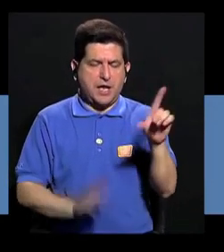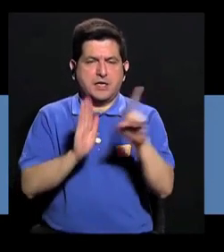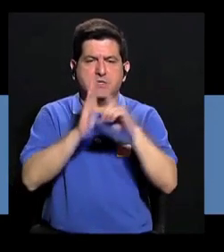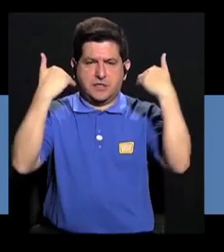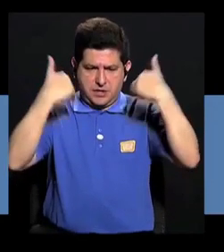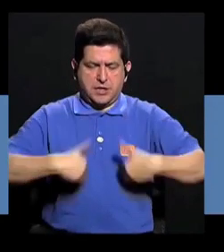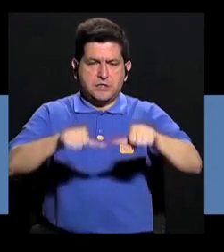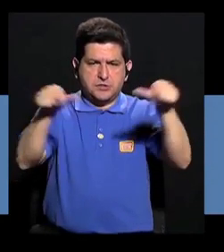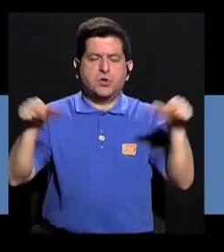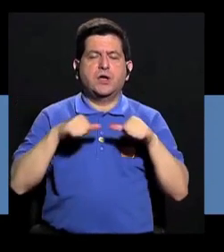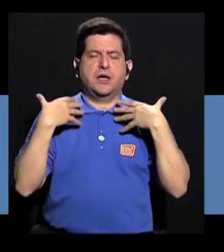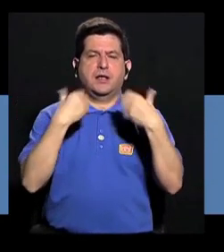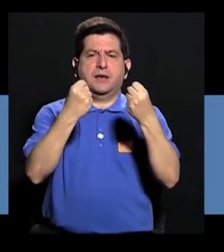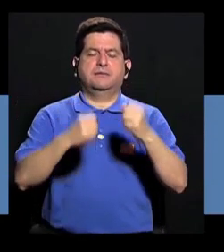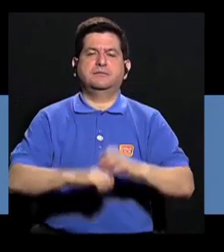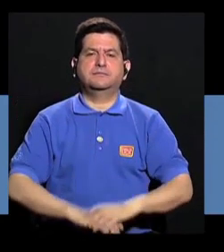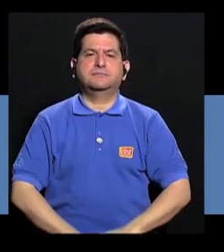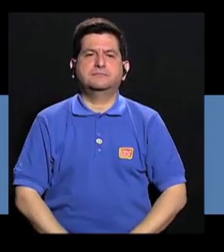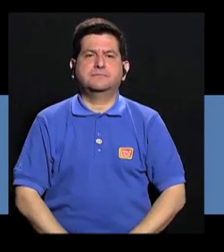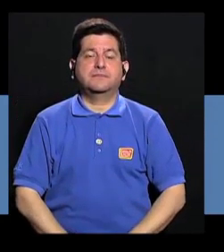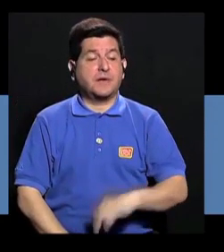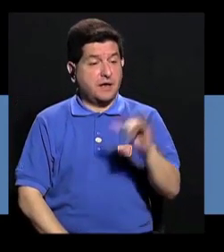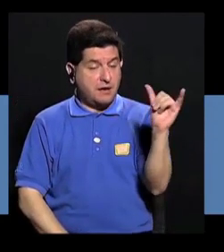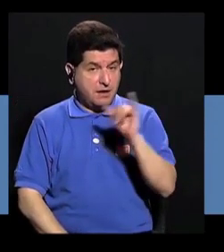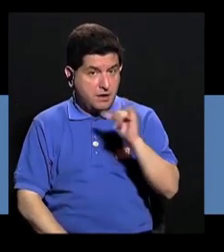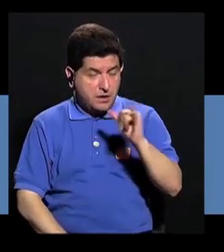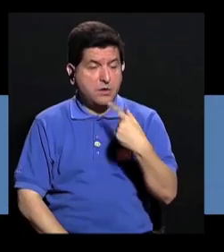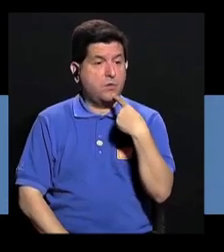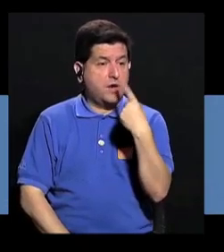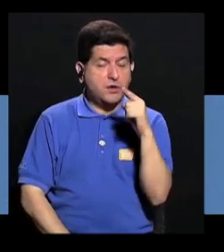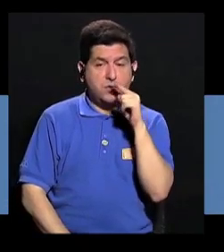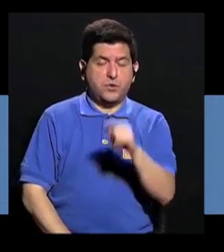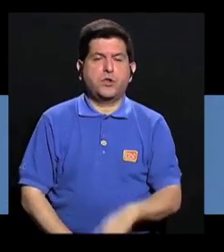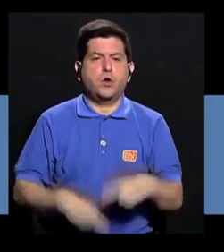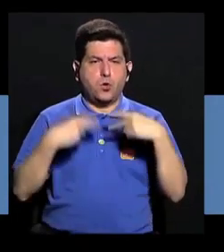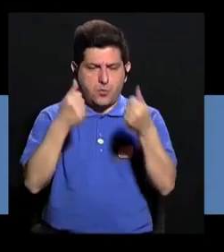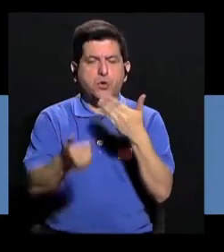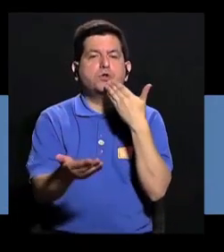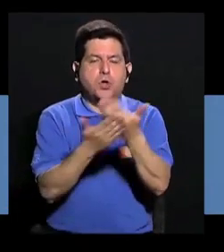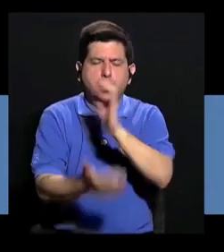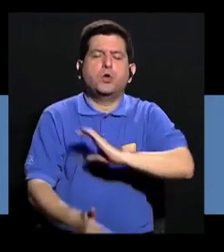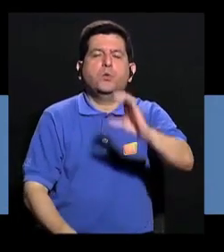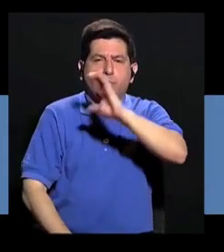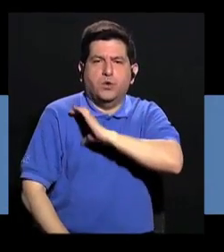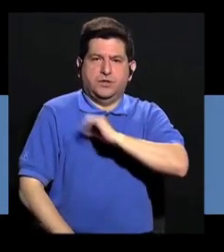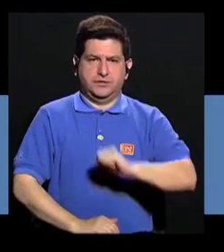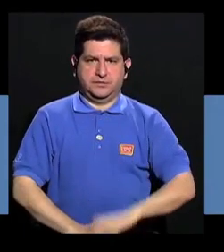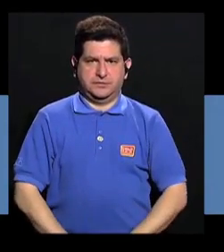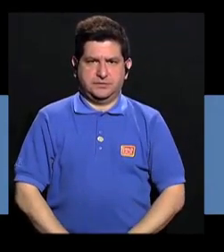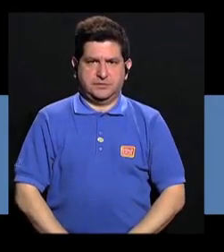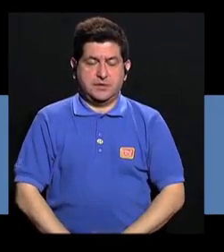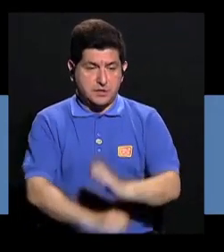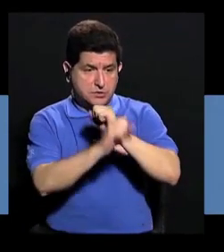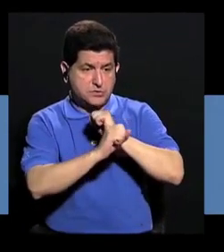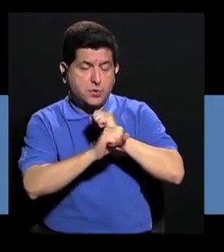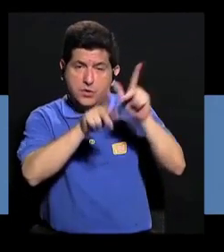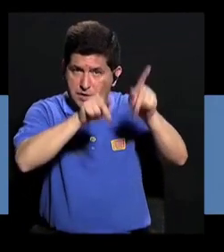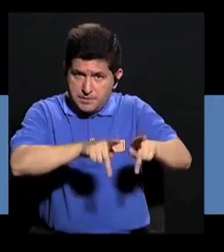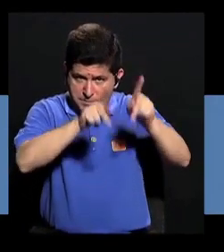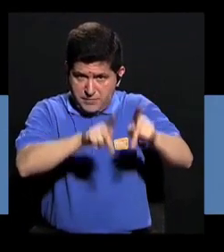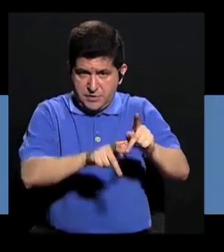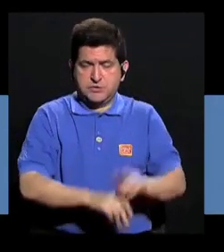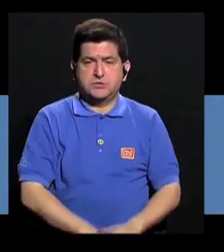un derecho humano en el área de salud para mí. Sí, también, como hijo de él, pronta, pero también de buena calidad. Este, y para